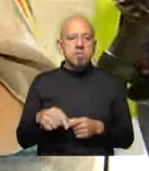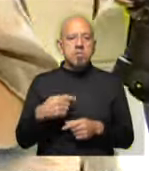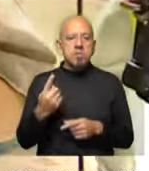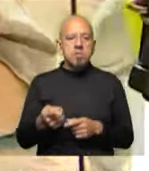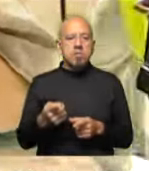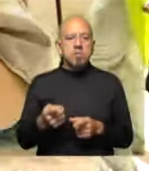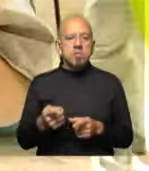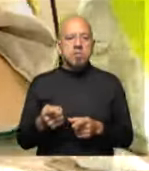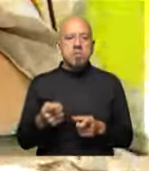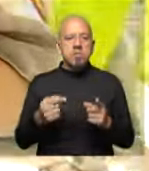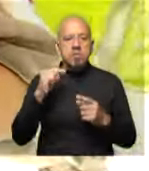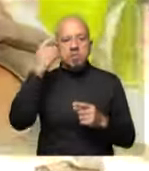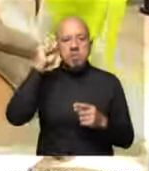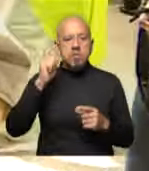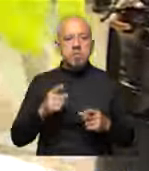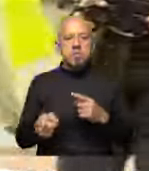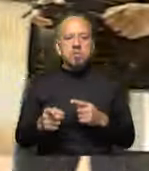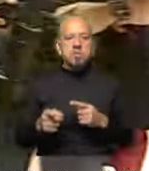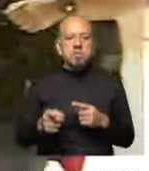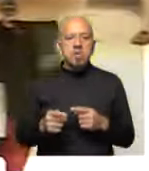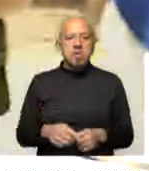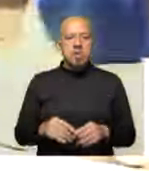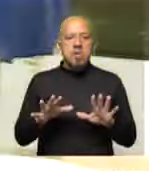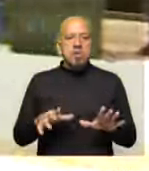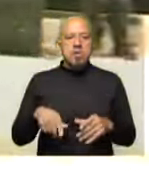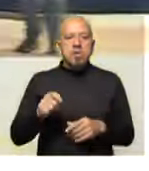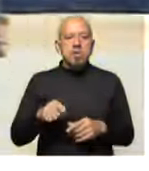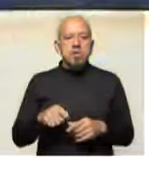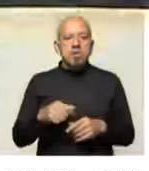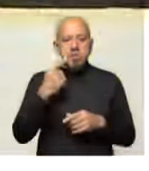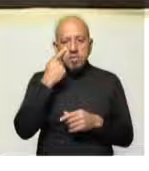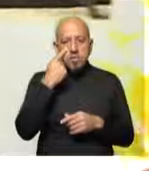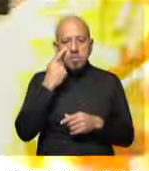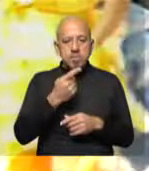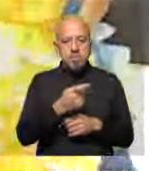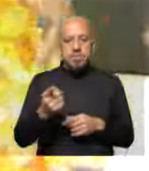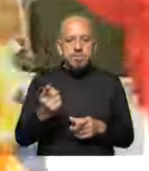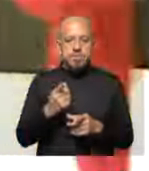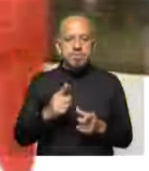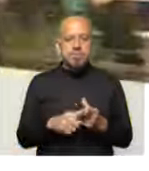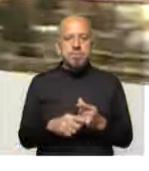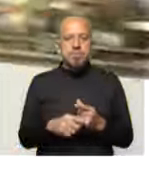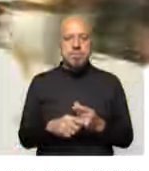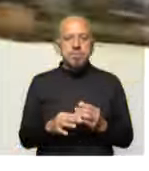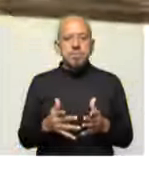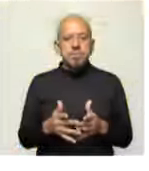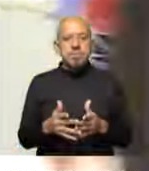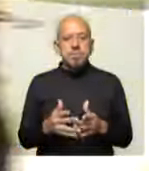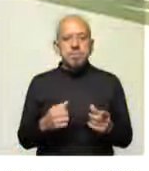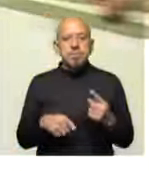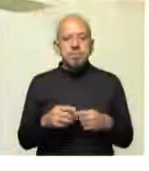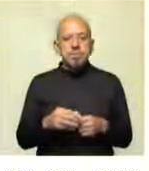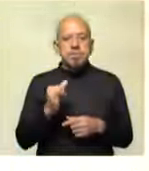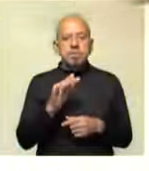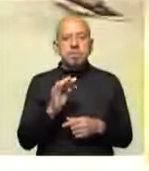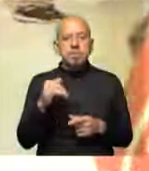medio La idea es que los 10 integrantes del Jurado están observando el desarrollo del desfile fundamentalmente en ítems que